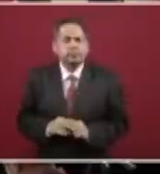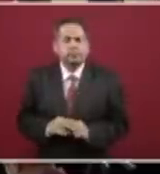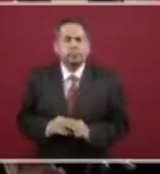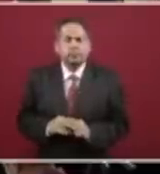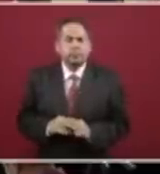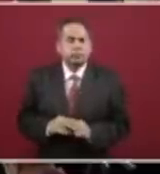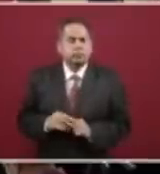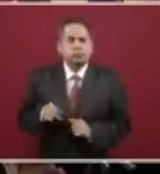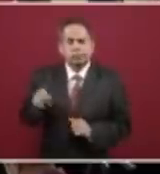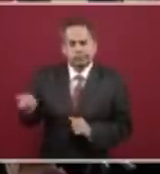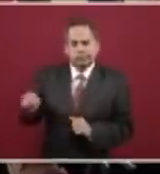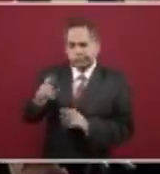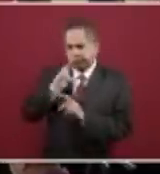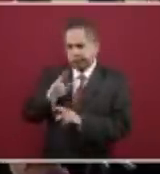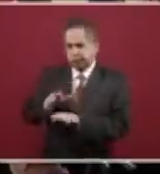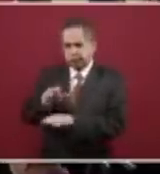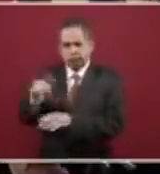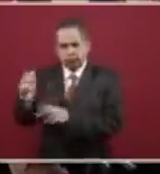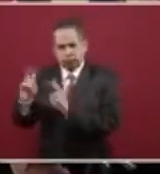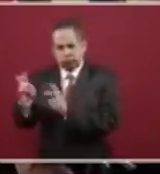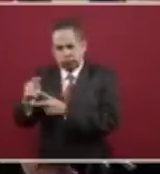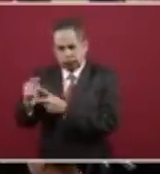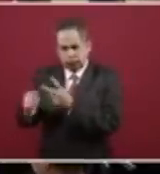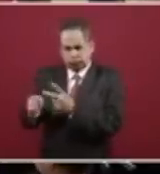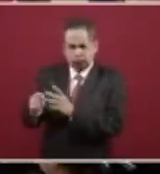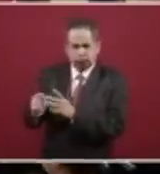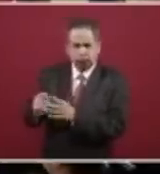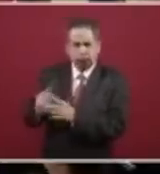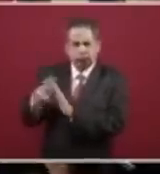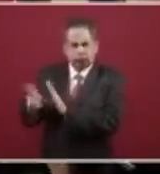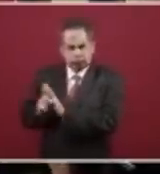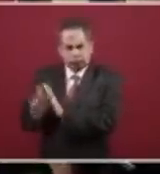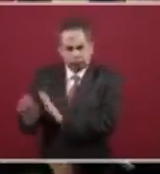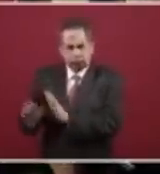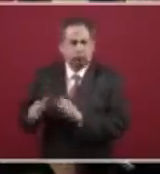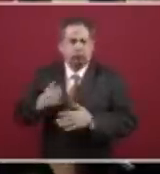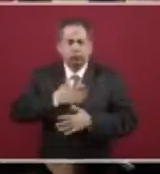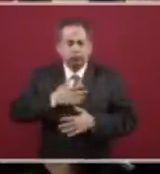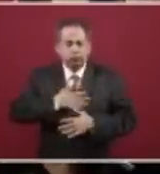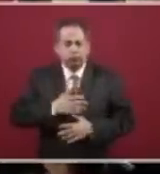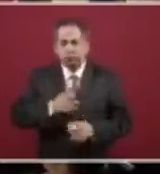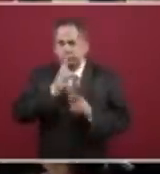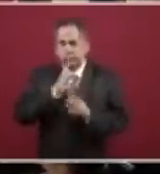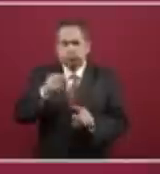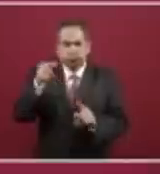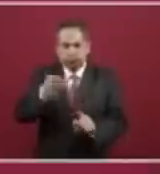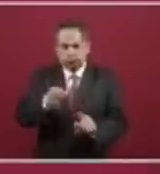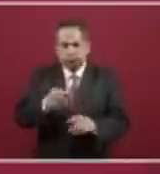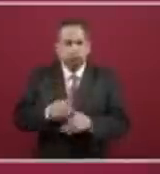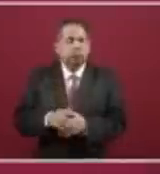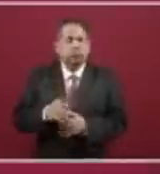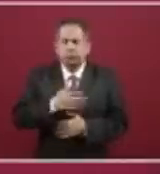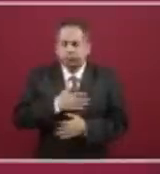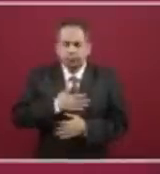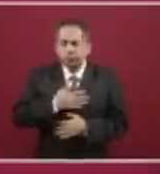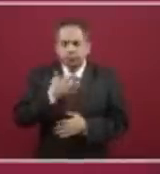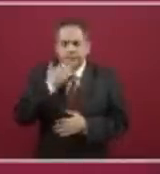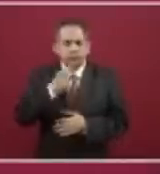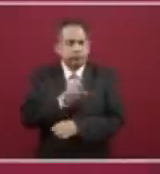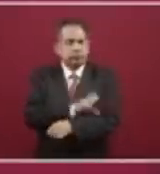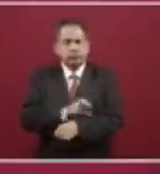sobre los otros temas que queden pendiente yo les puedo decir que tenemos muy buena coordinación